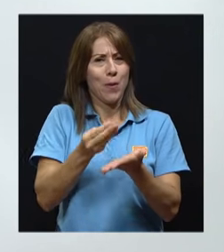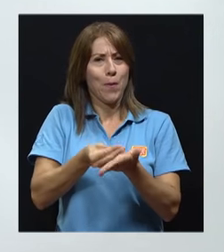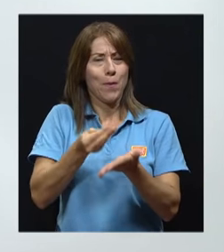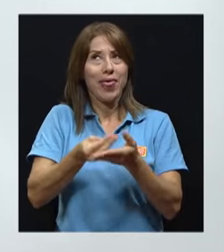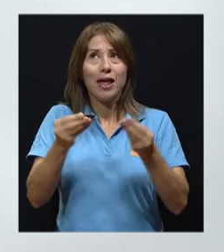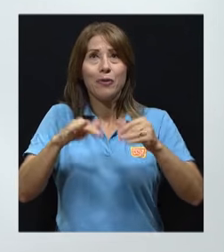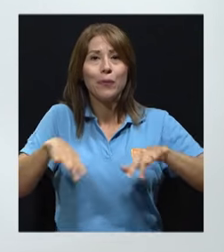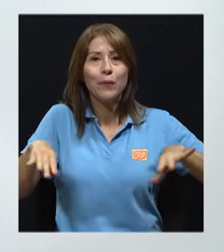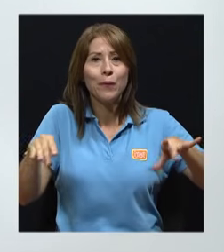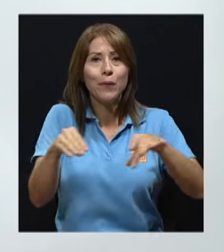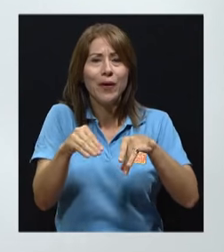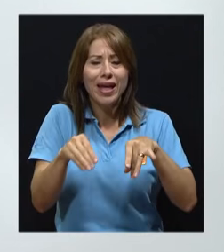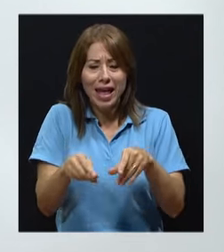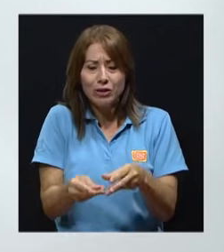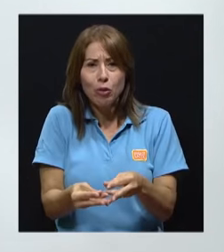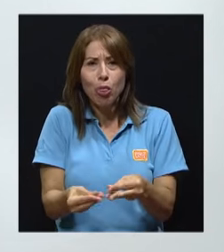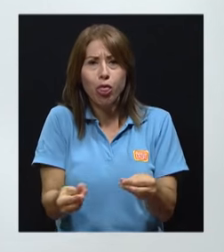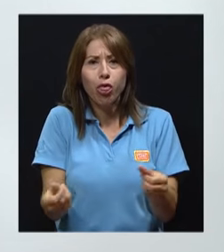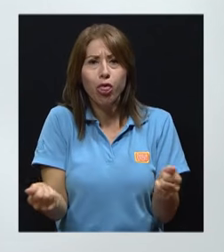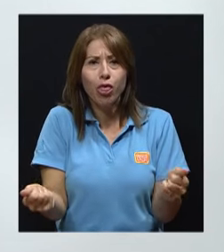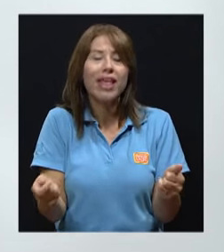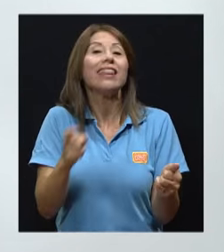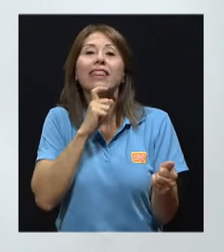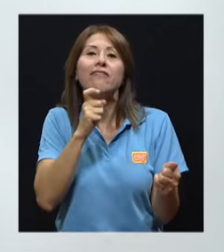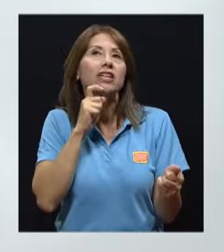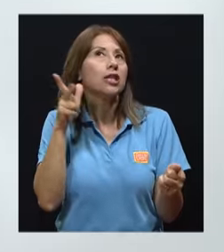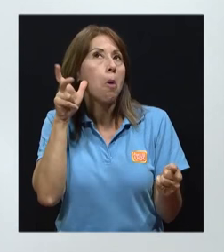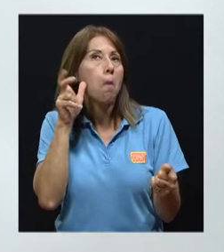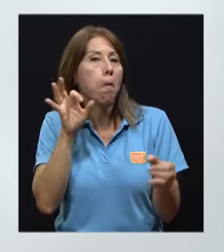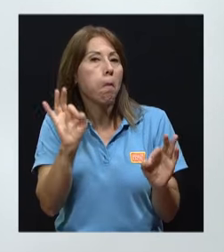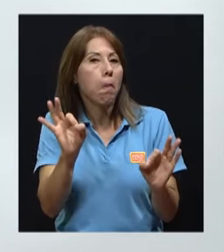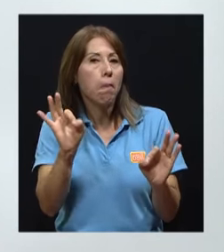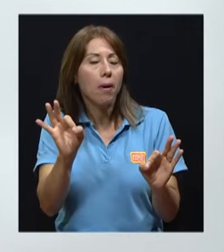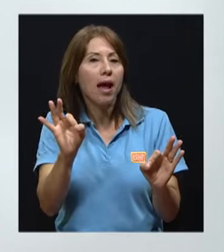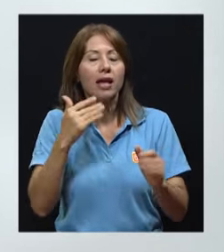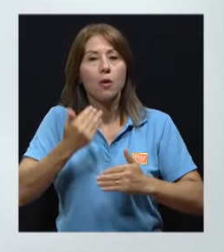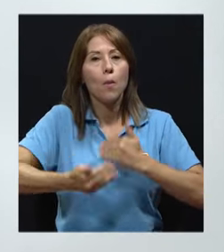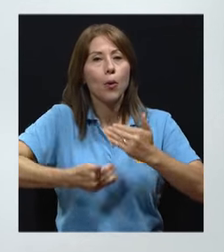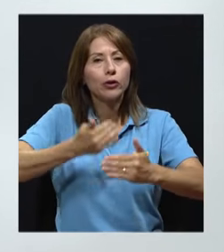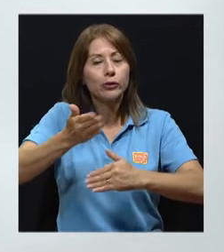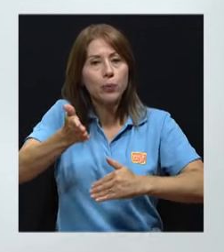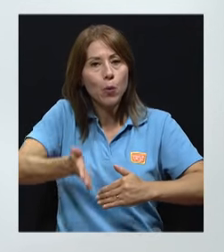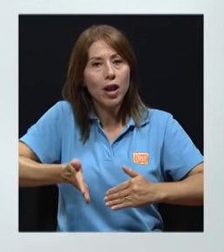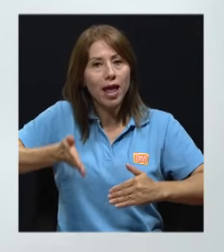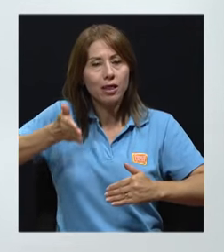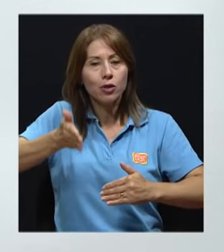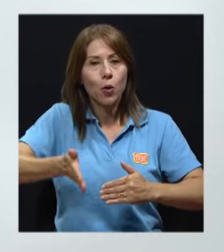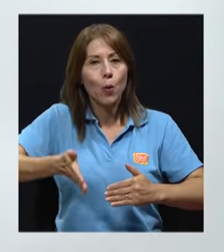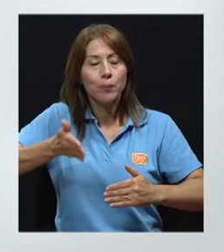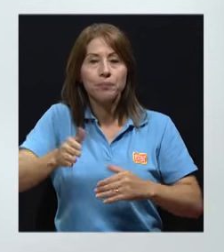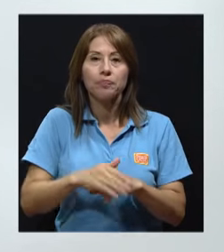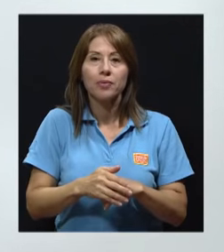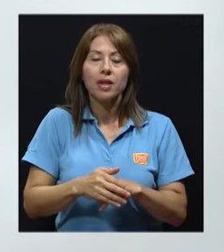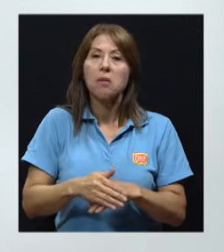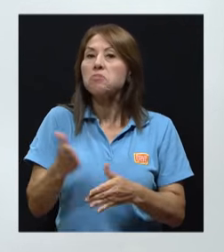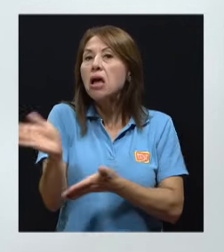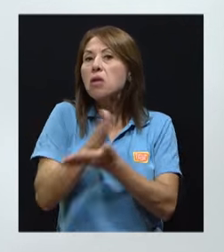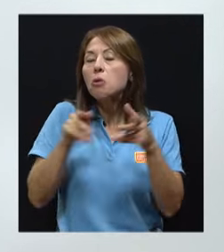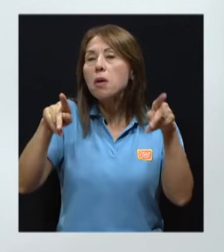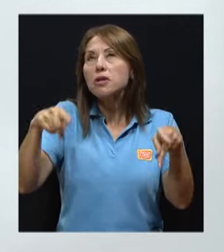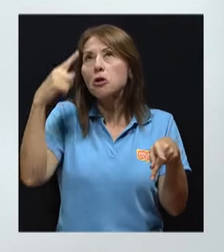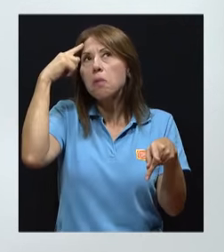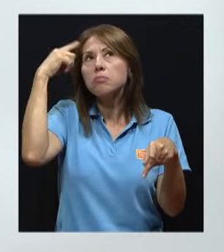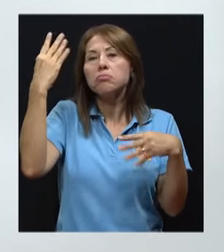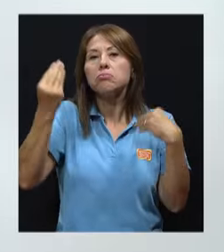podrían muy rápido y es difícil la afinación de la calabaza hay que lleva un proceso muy lento y algún